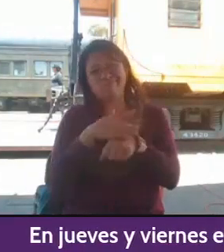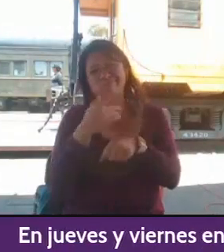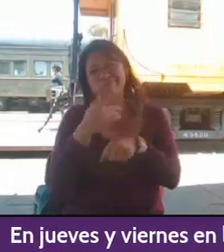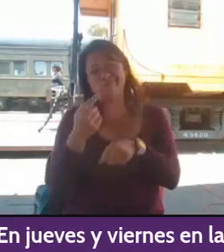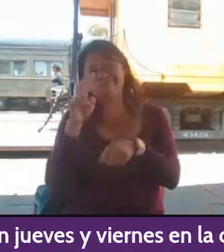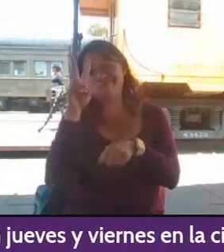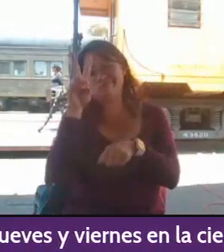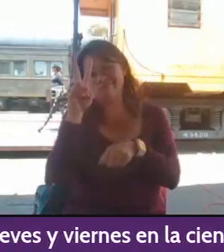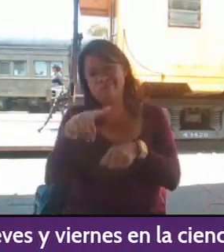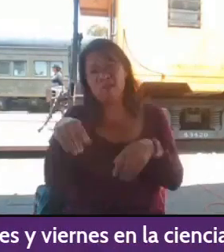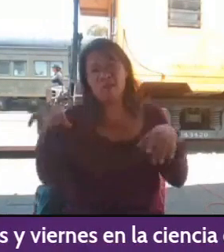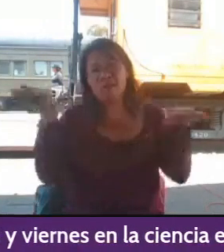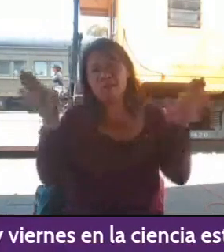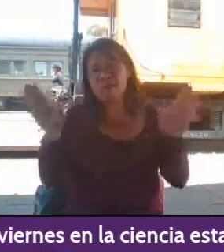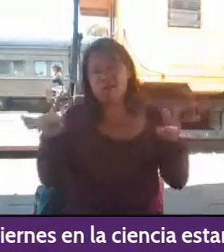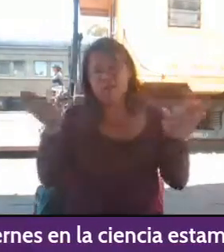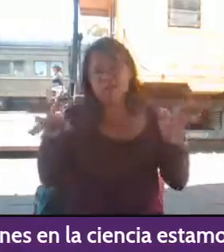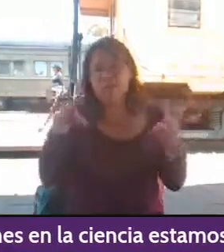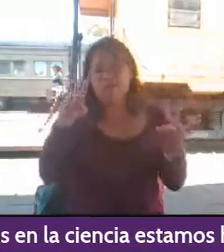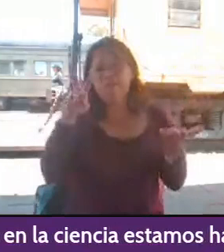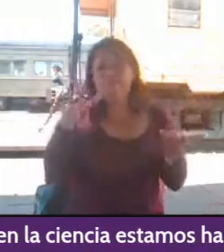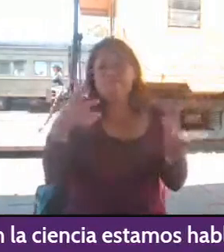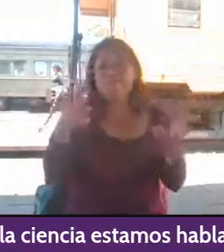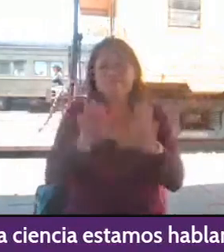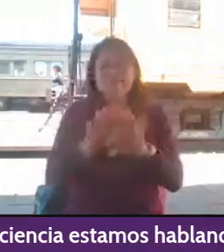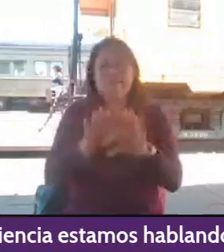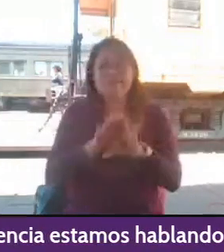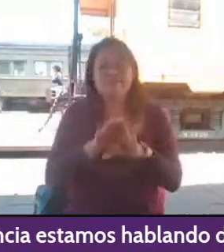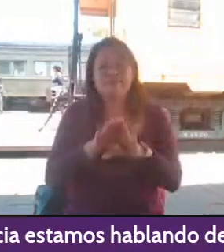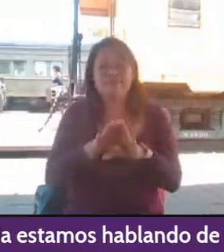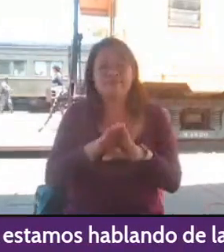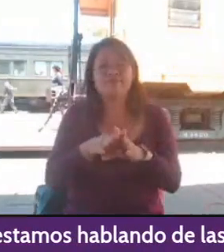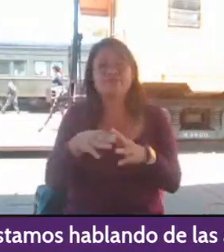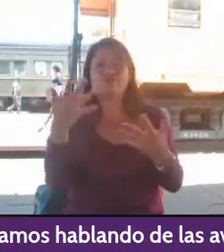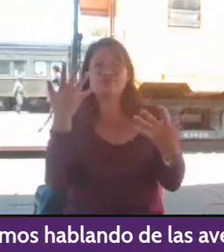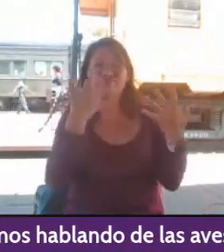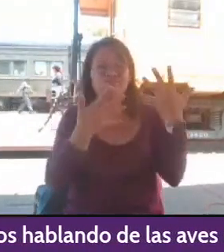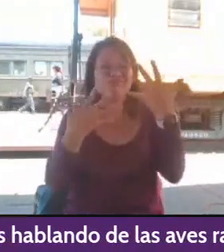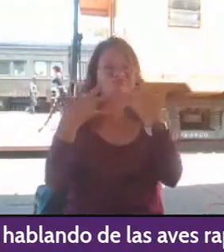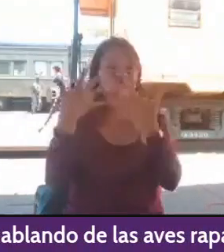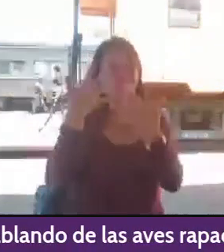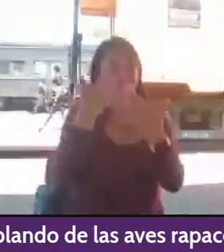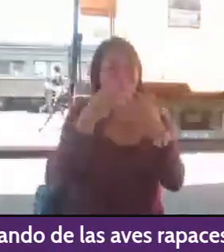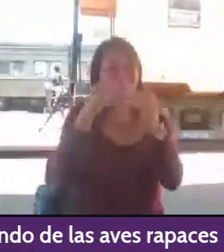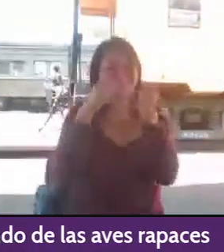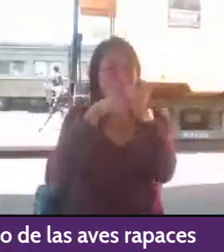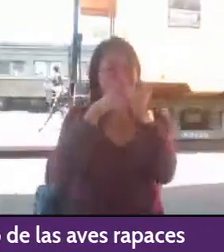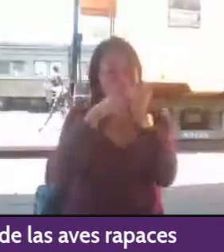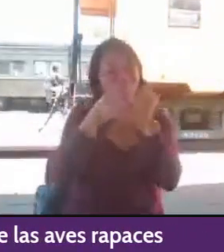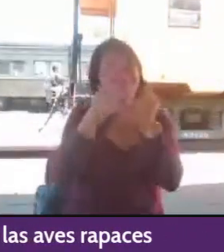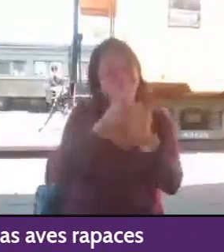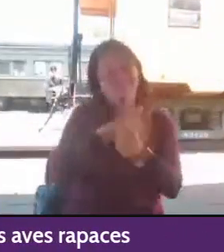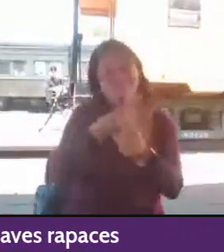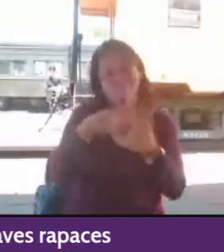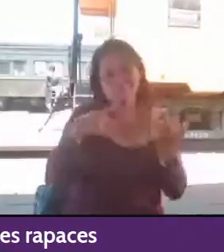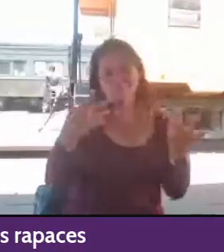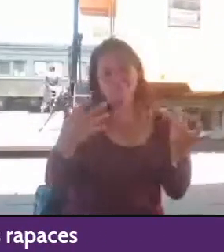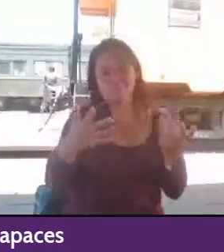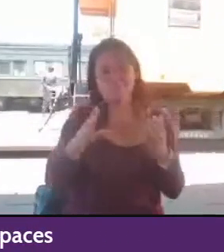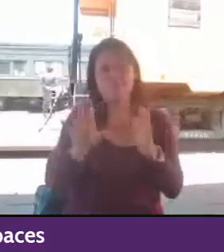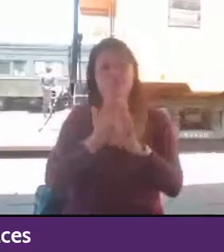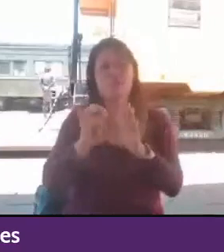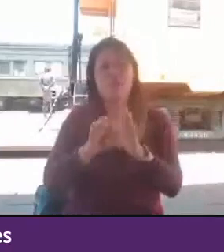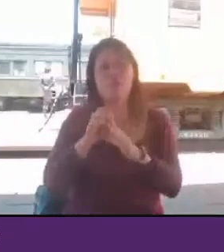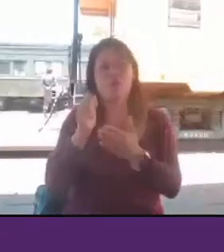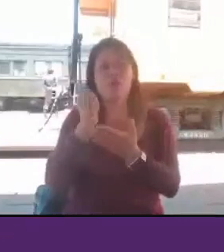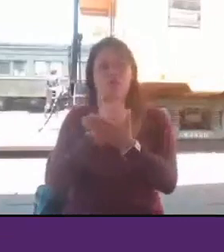las diurnas como las nocturnas, que de cierta manera tienen que pasar medio desapercibidas. No es que vayamos a tener uno azul turquesa con